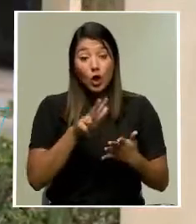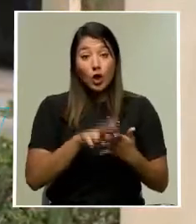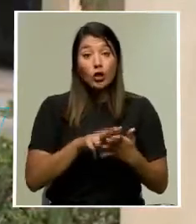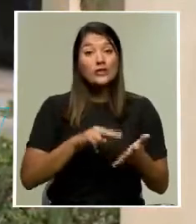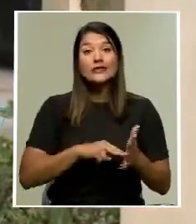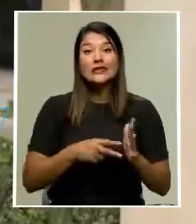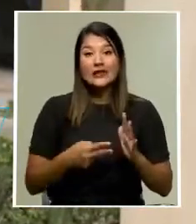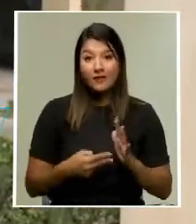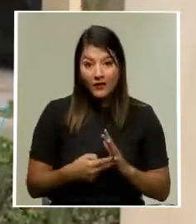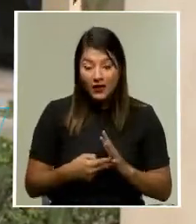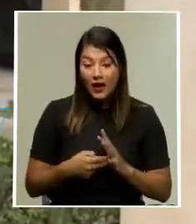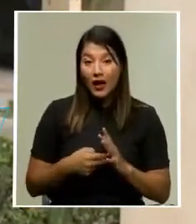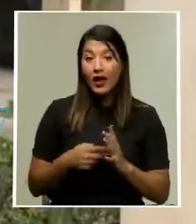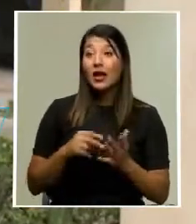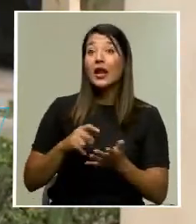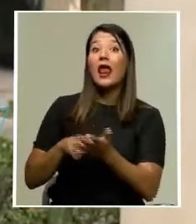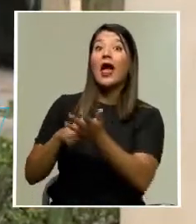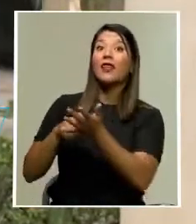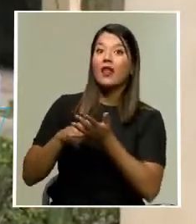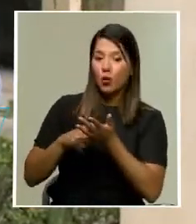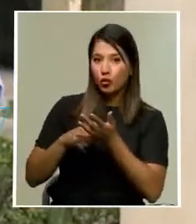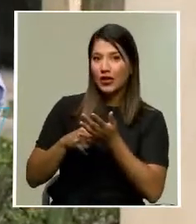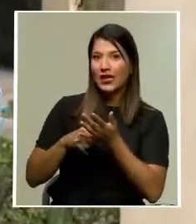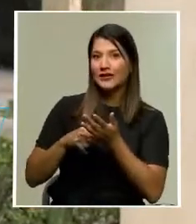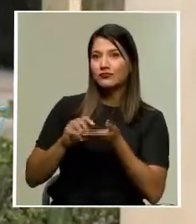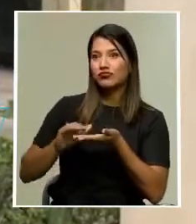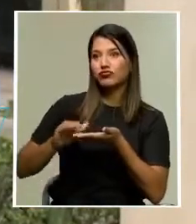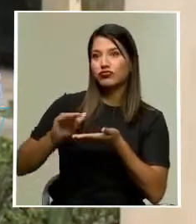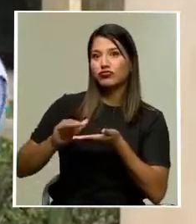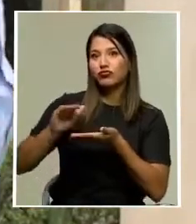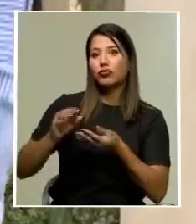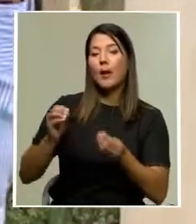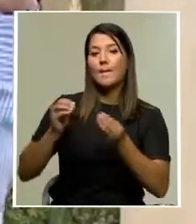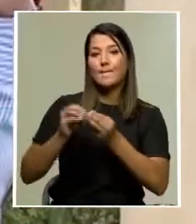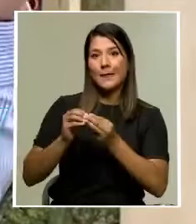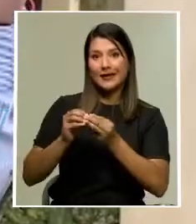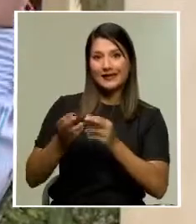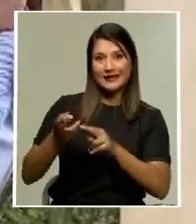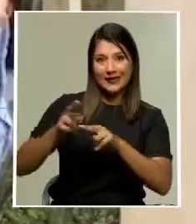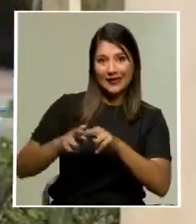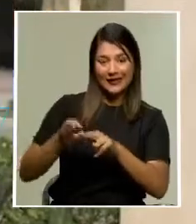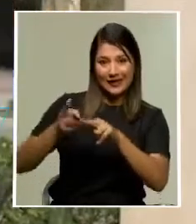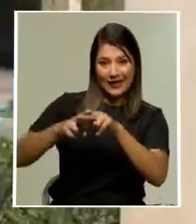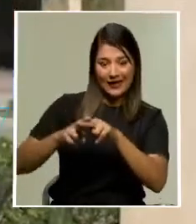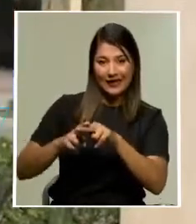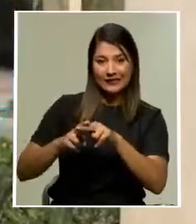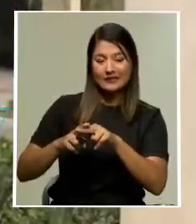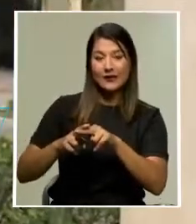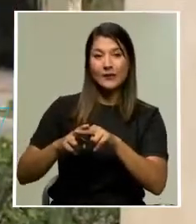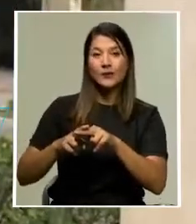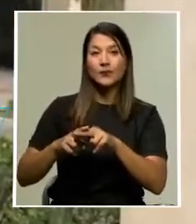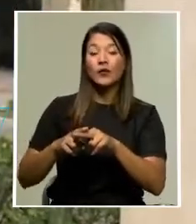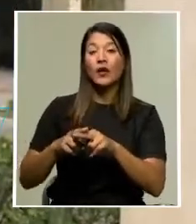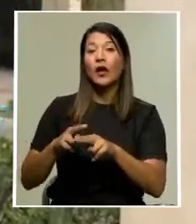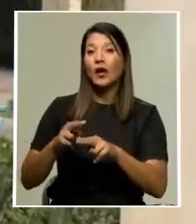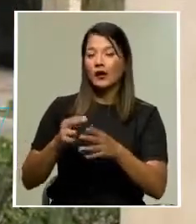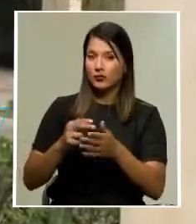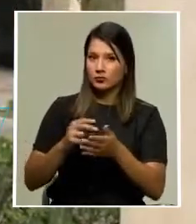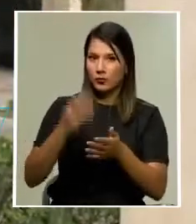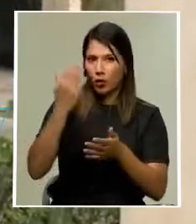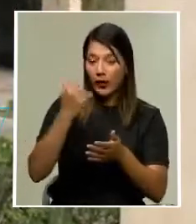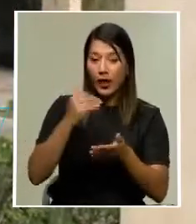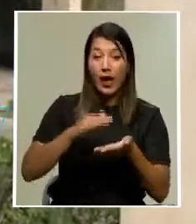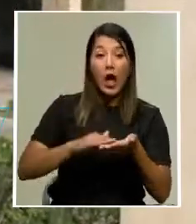la deuda en intereses aumenta. Lo que pasa es que aumenta no solo lo que yo tengo que pagar a nivel exterior, sino que también tengo